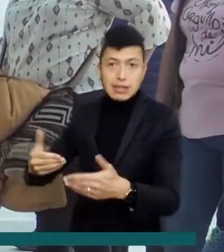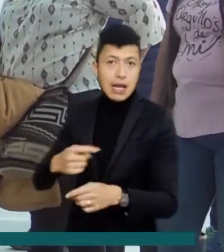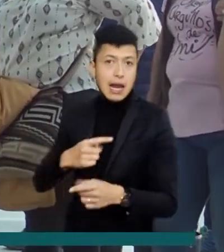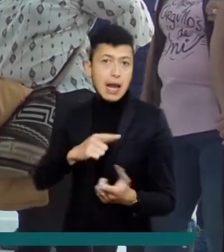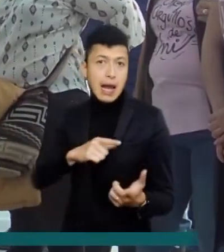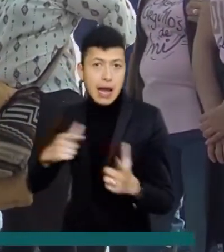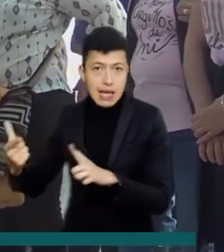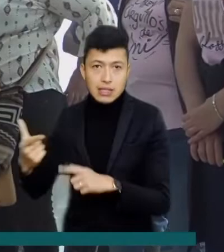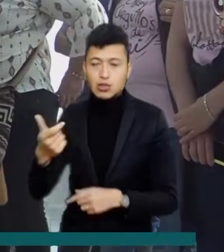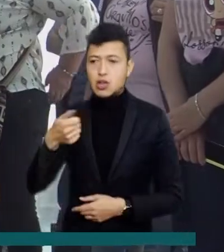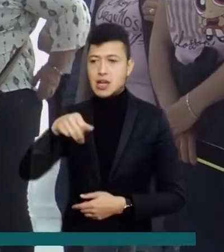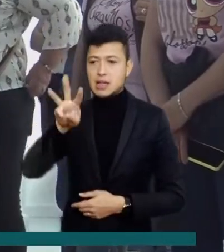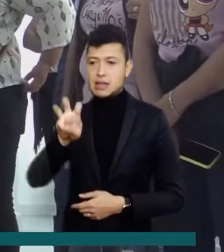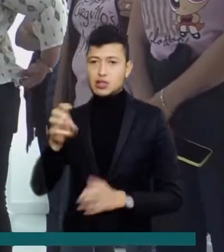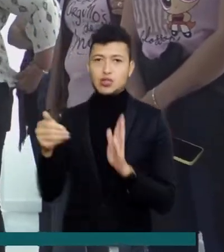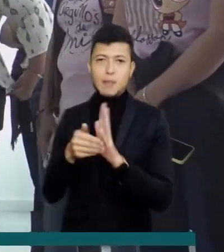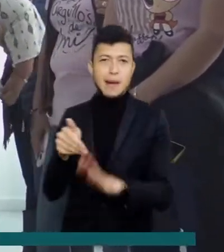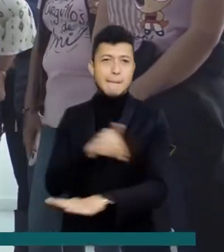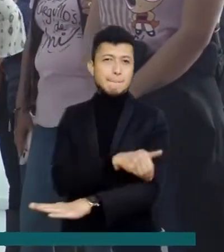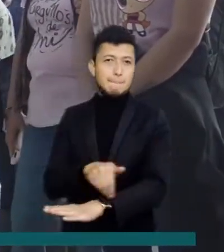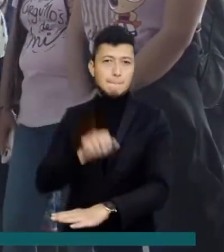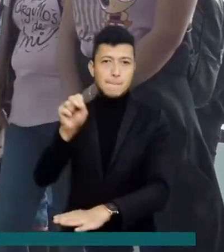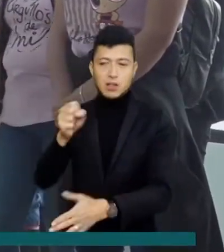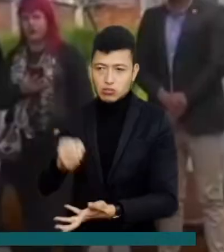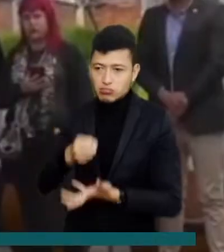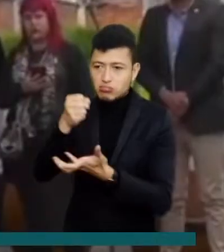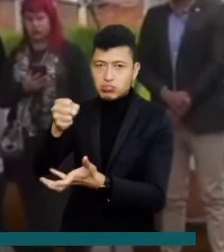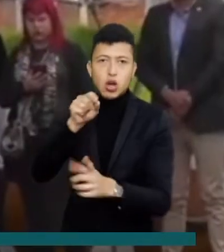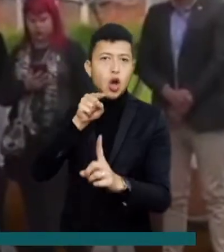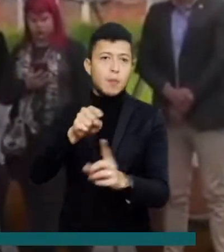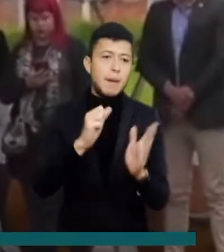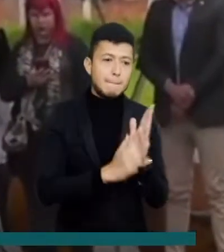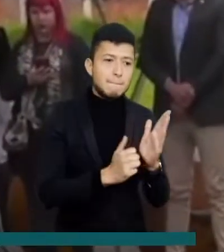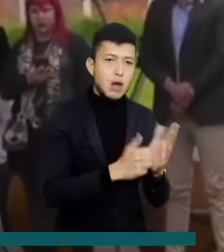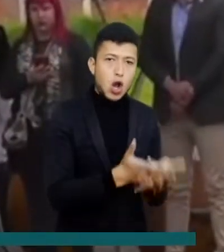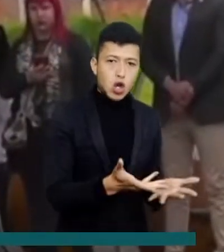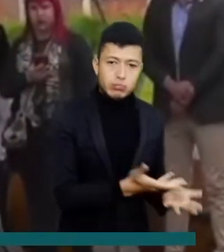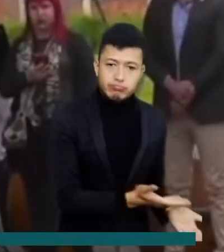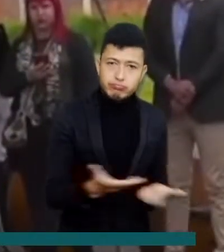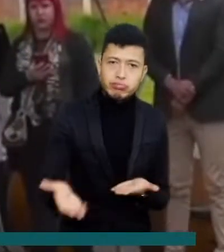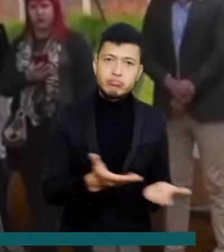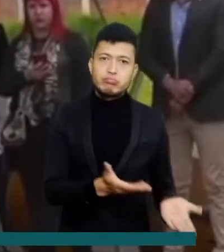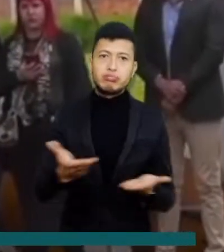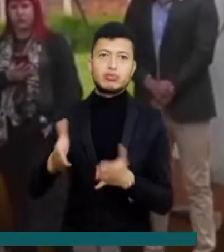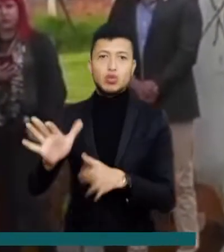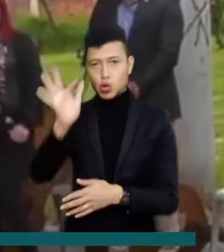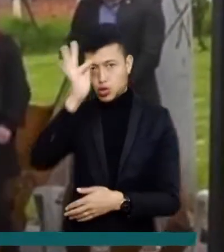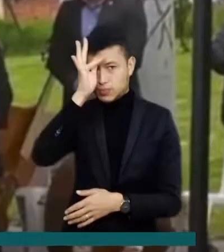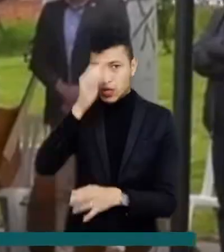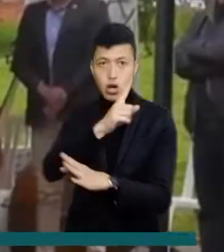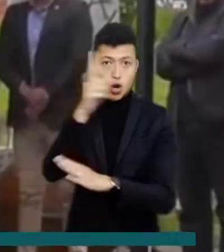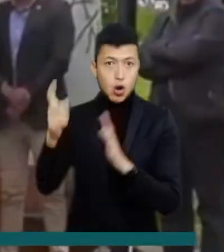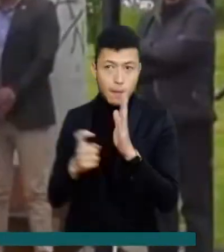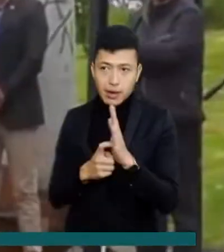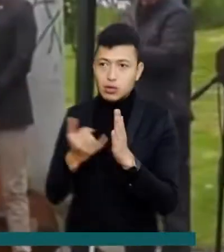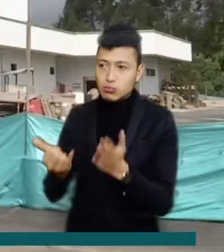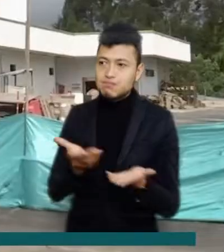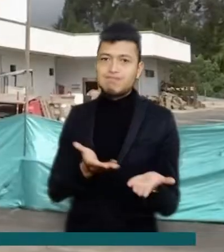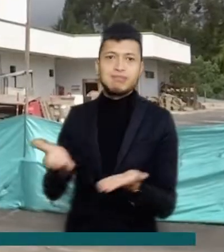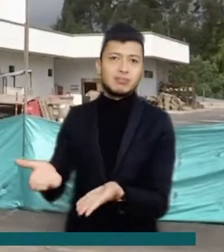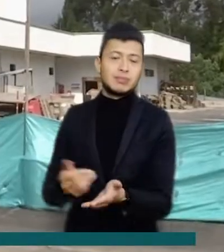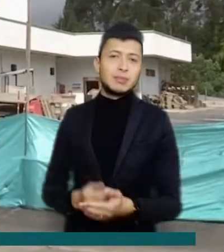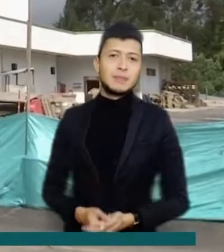listo de otros 18 mil millones de pesos para dotación de ese hospital, para que tengamos aquí los mejores